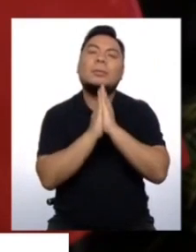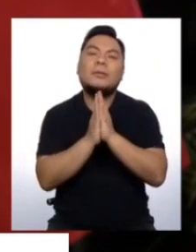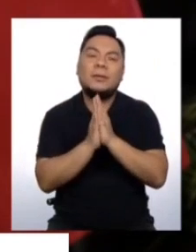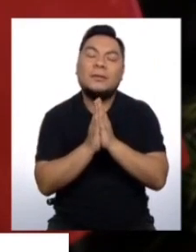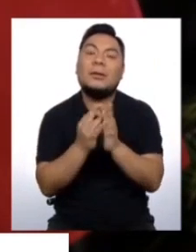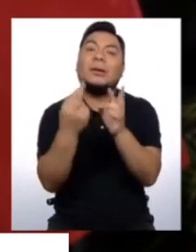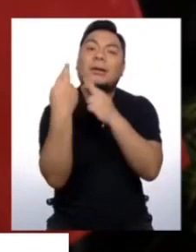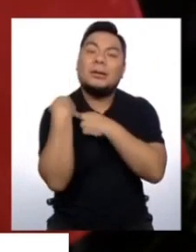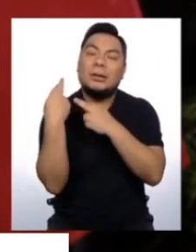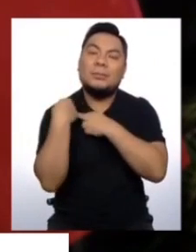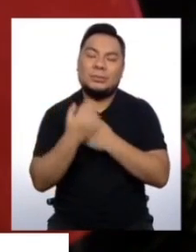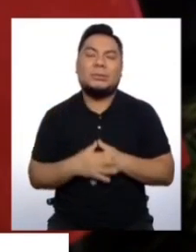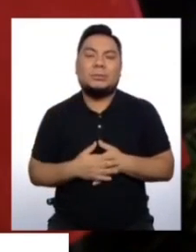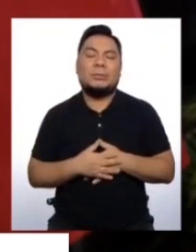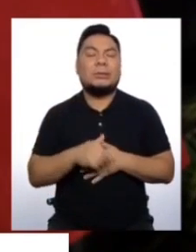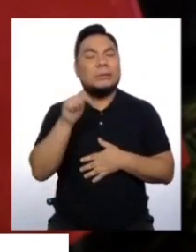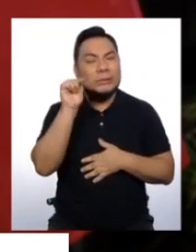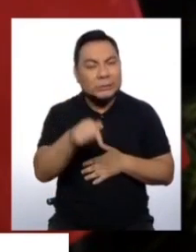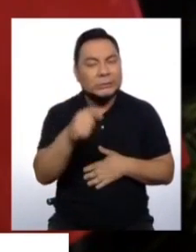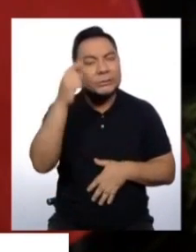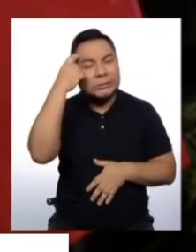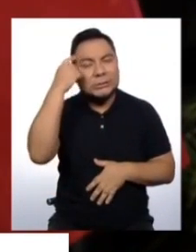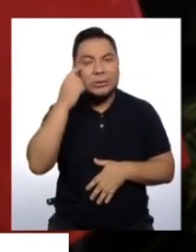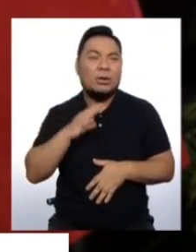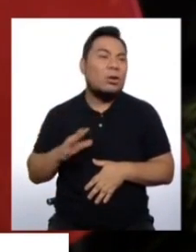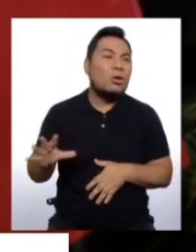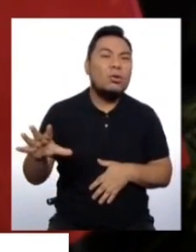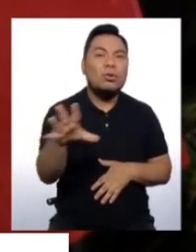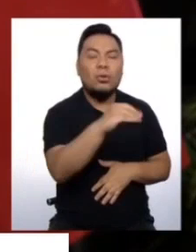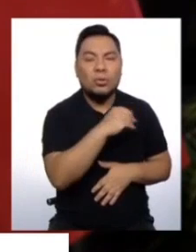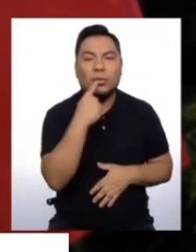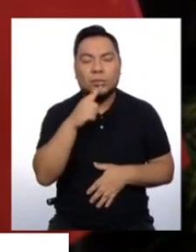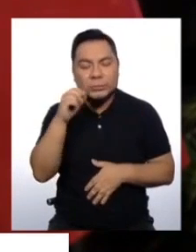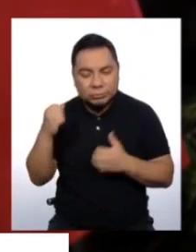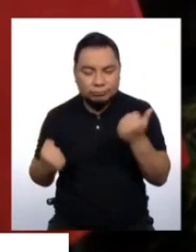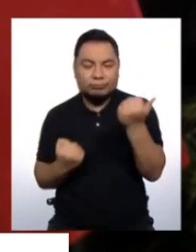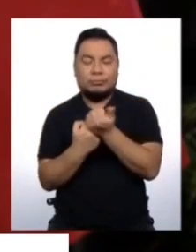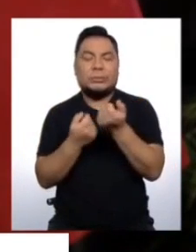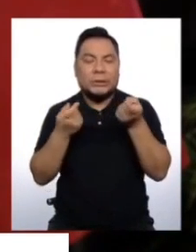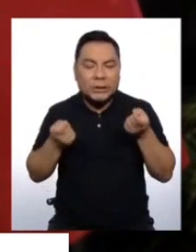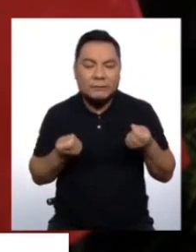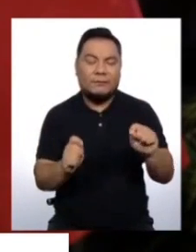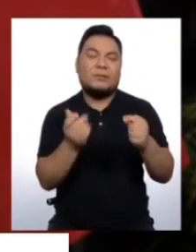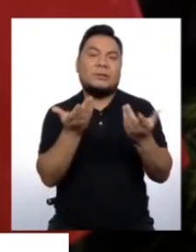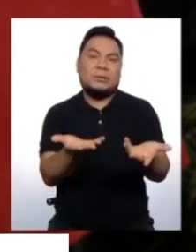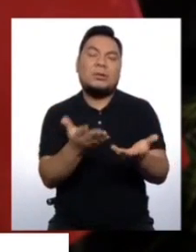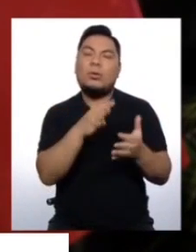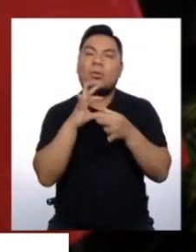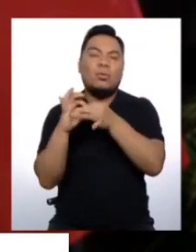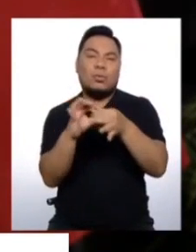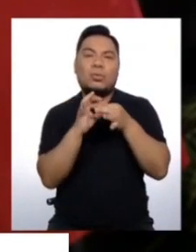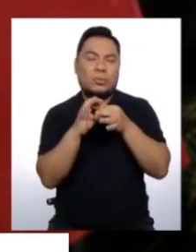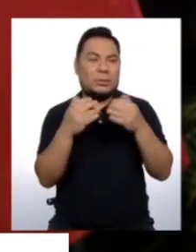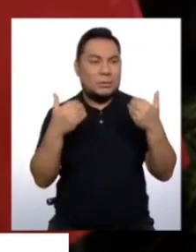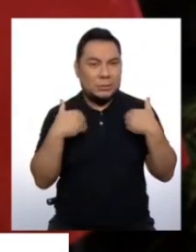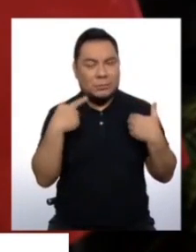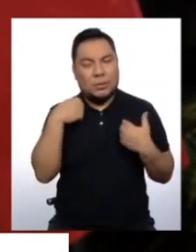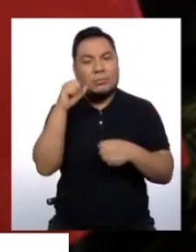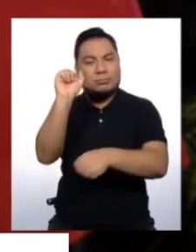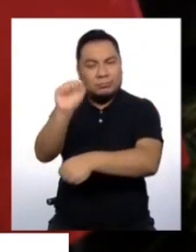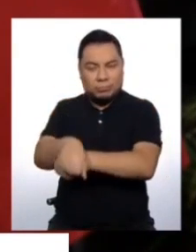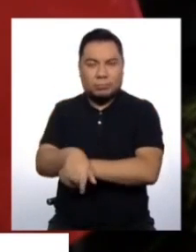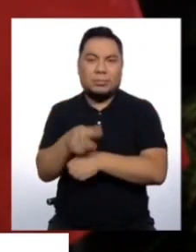responsabilidad. Y de eso se trata, de que todos sumemos en este esfuerzo común que tenemos para